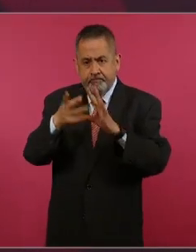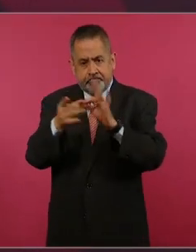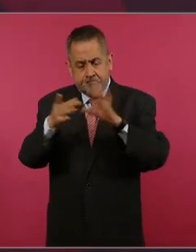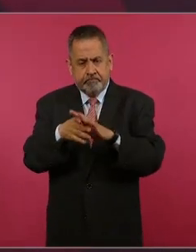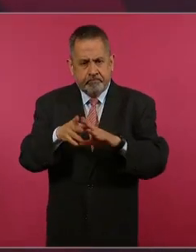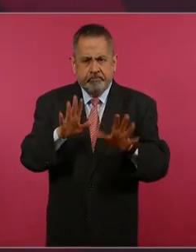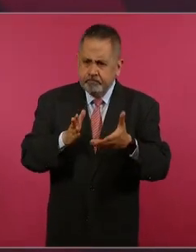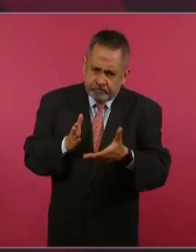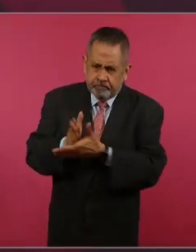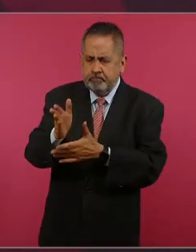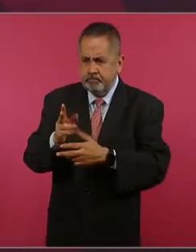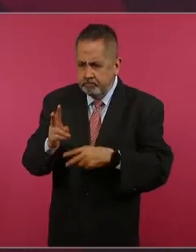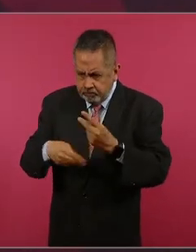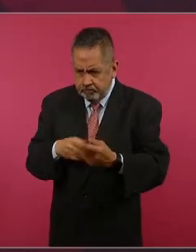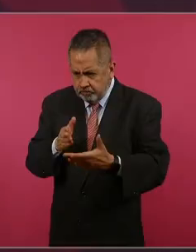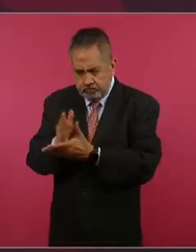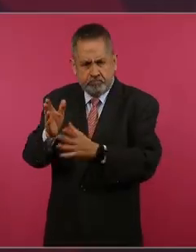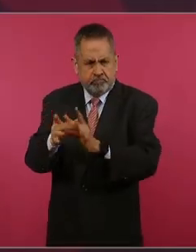eso.